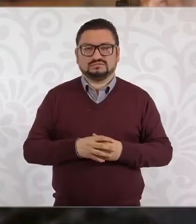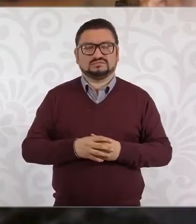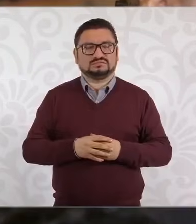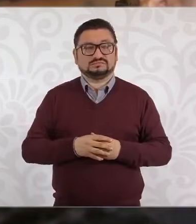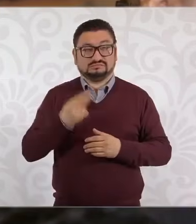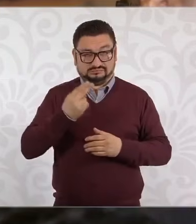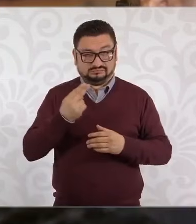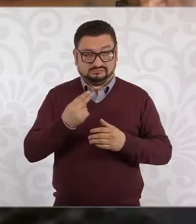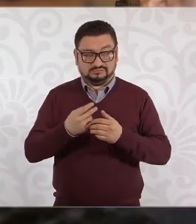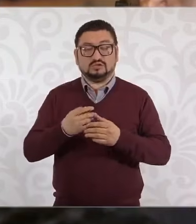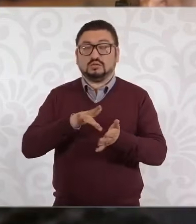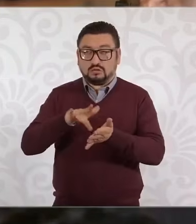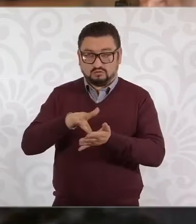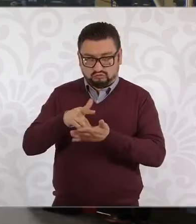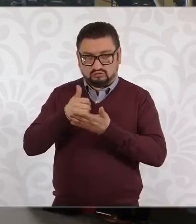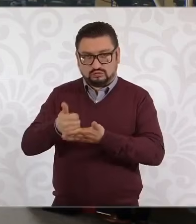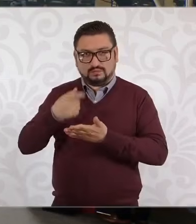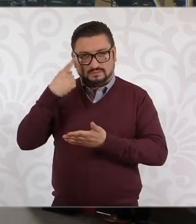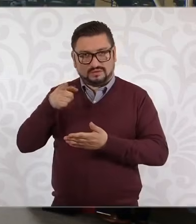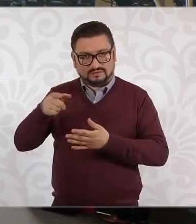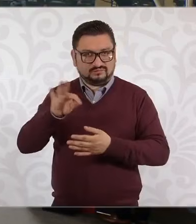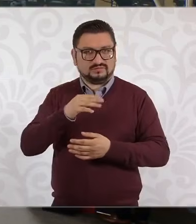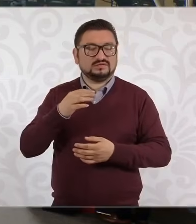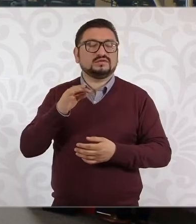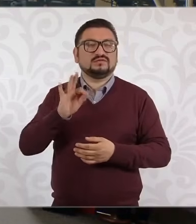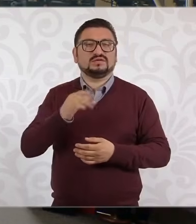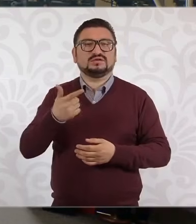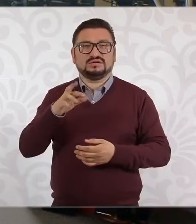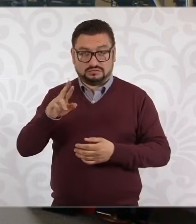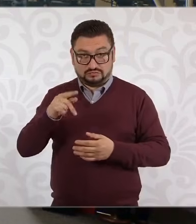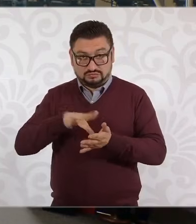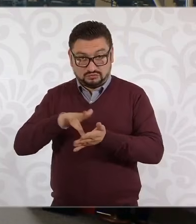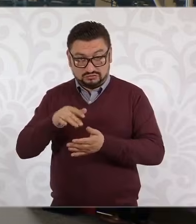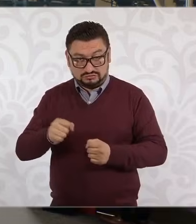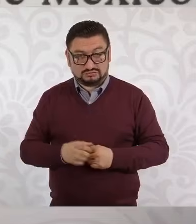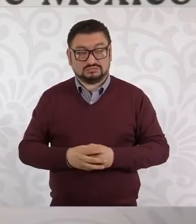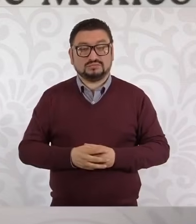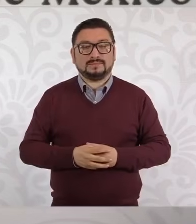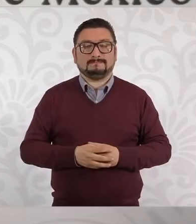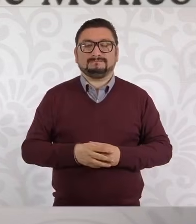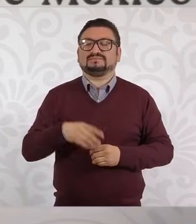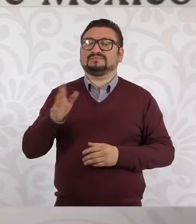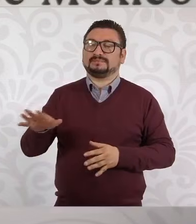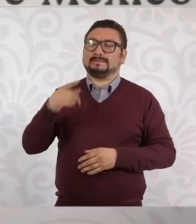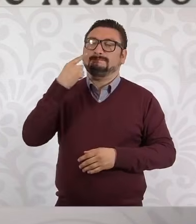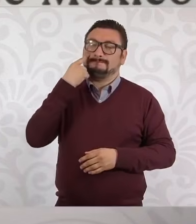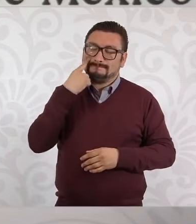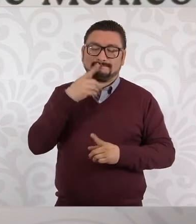necesario reforzar el trabajo de la Fiscalía? Hay que ponerlo en contexto.